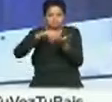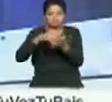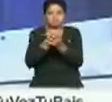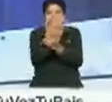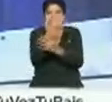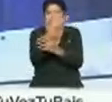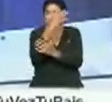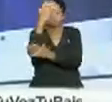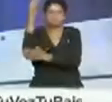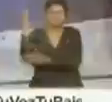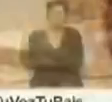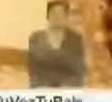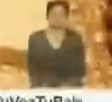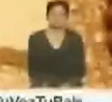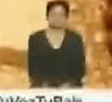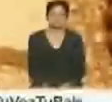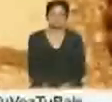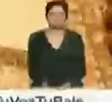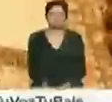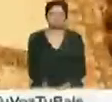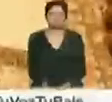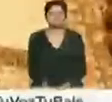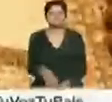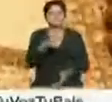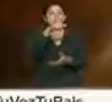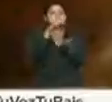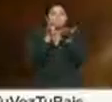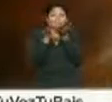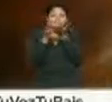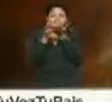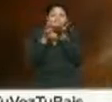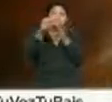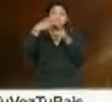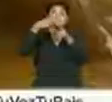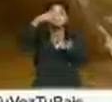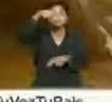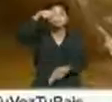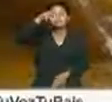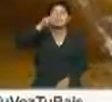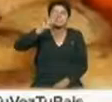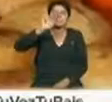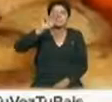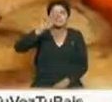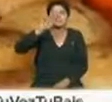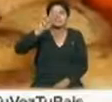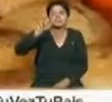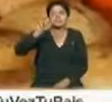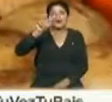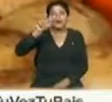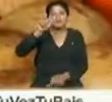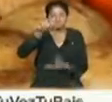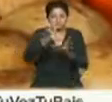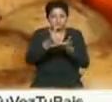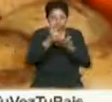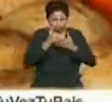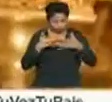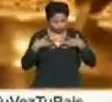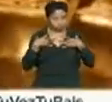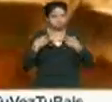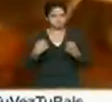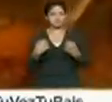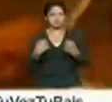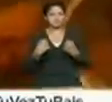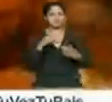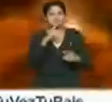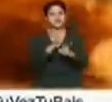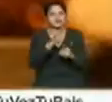de comercialización. La quinoa es una semilla con importantes características nutricionales. Este cereal forma parte de la